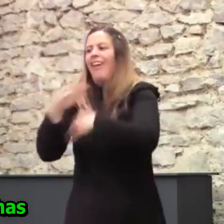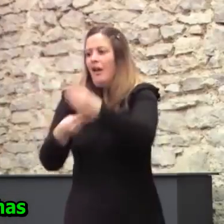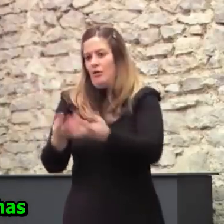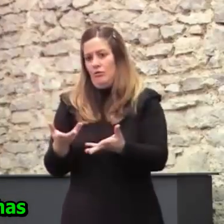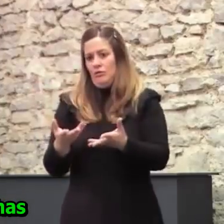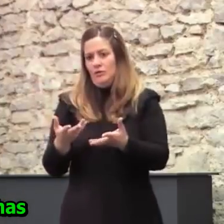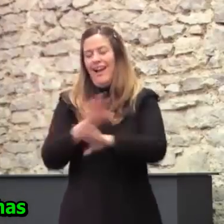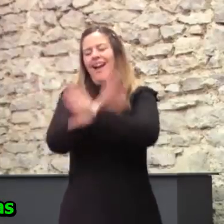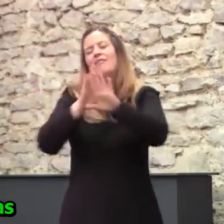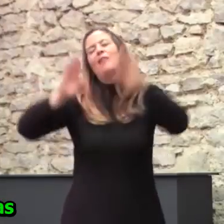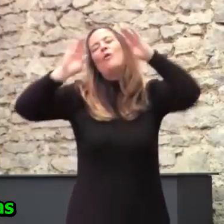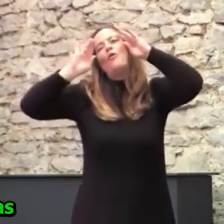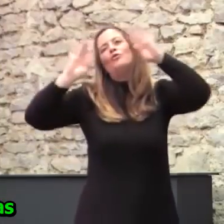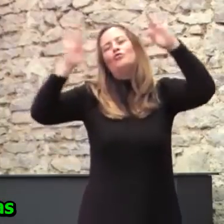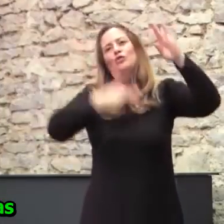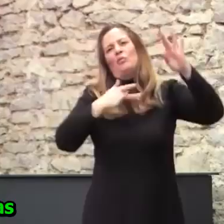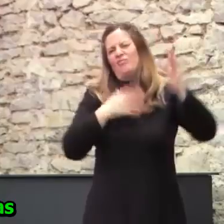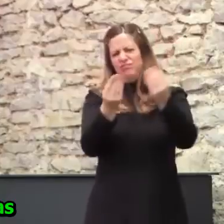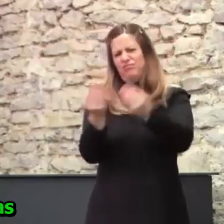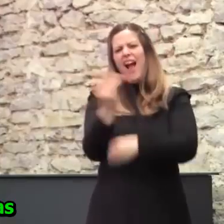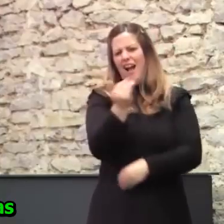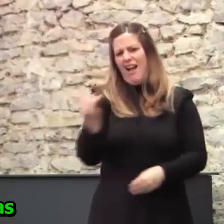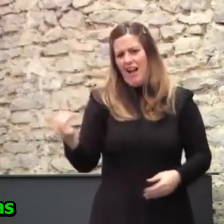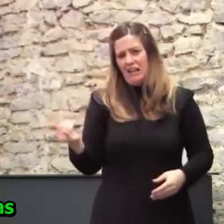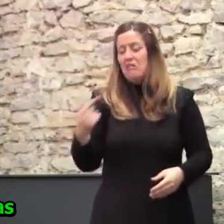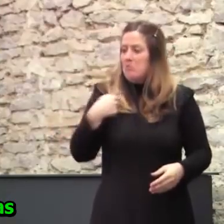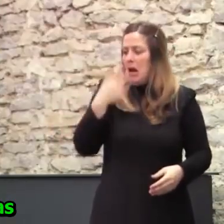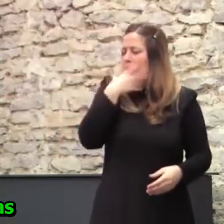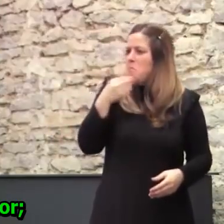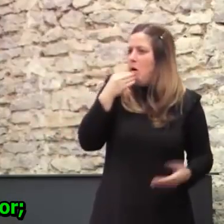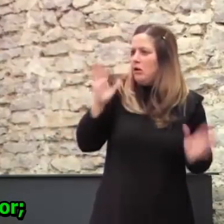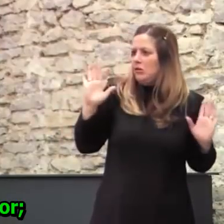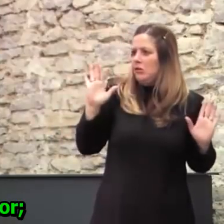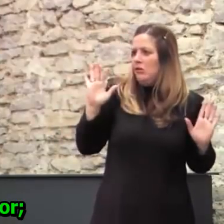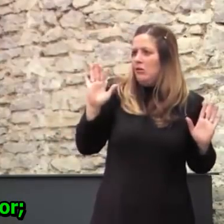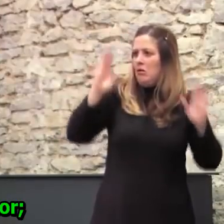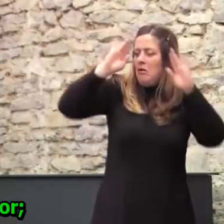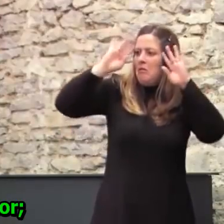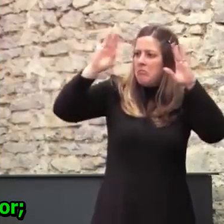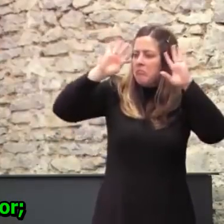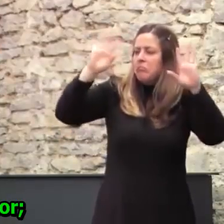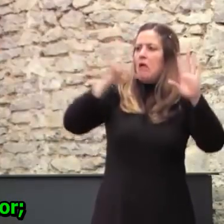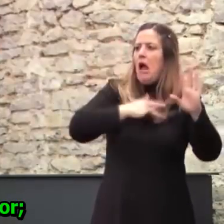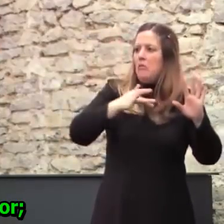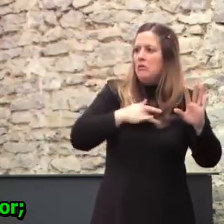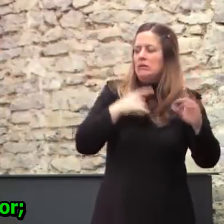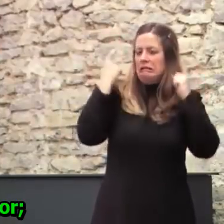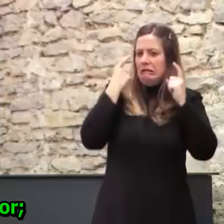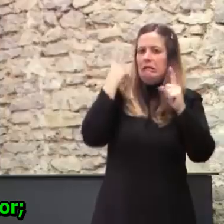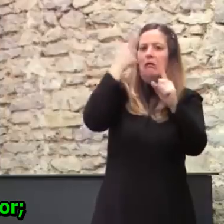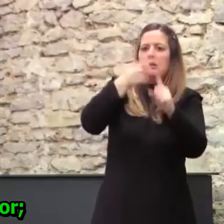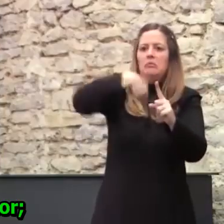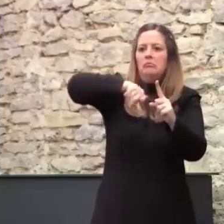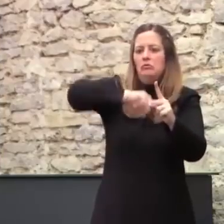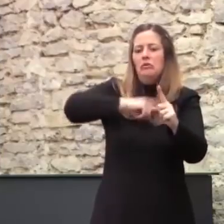utopías amorosas hay muchas. Y a mí me parece bonito que construyamos utopías amorosas para intentar querernos mejor y para intentar